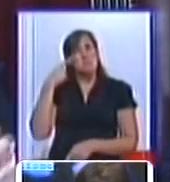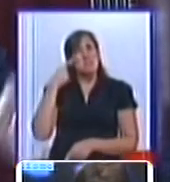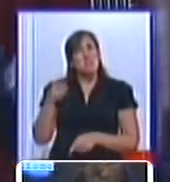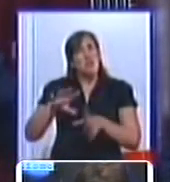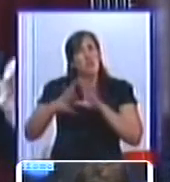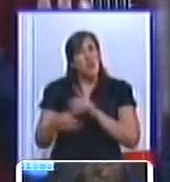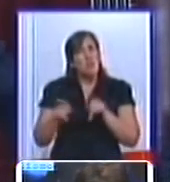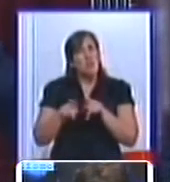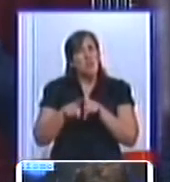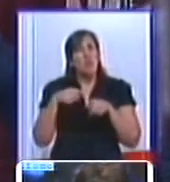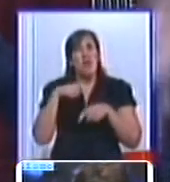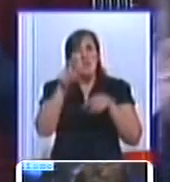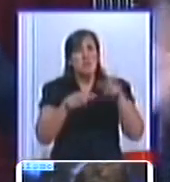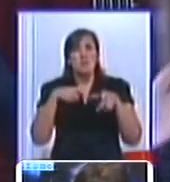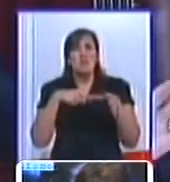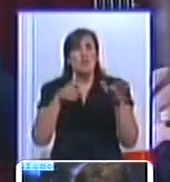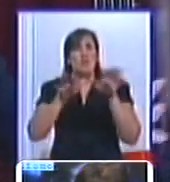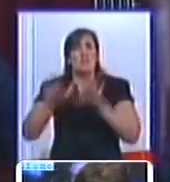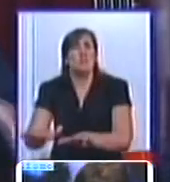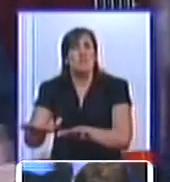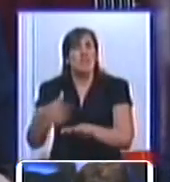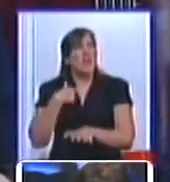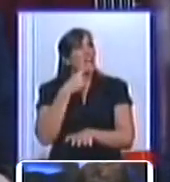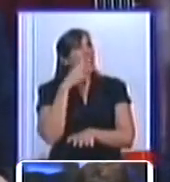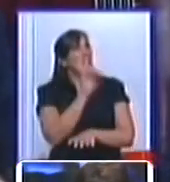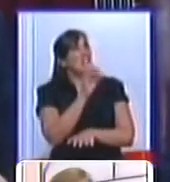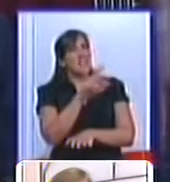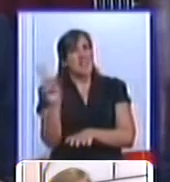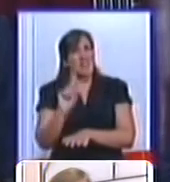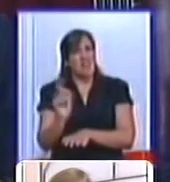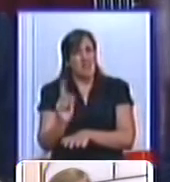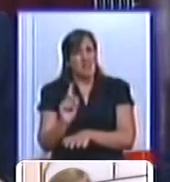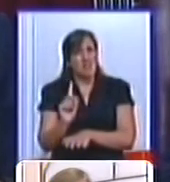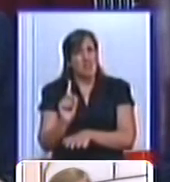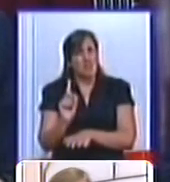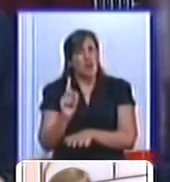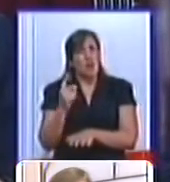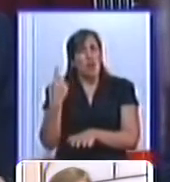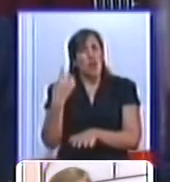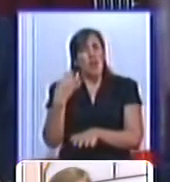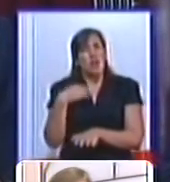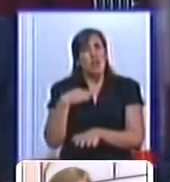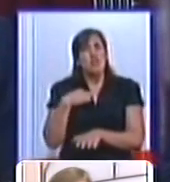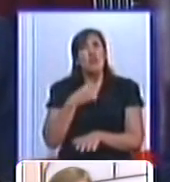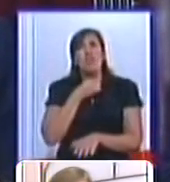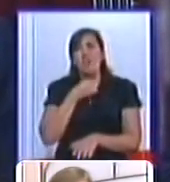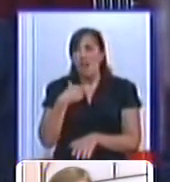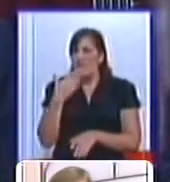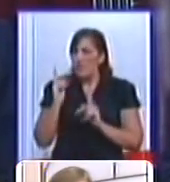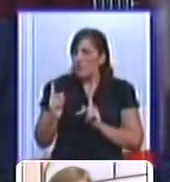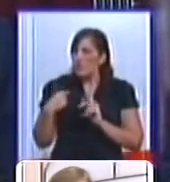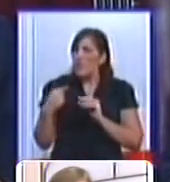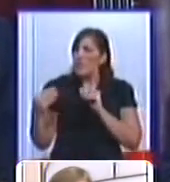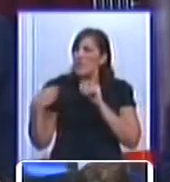misma lógica o el mismo comportamiento que criticamos en otros, porque yo quiero seguir siendo compañera de mis compañeros en